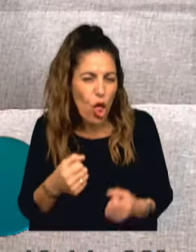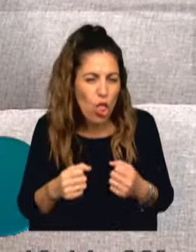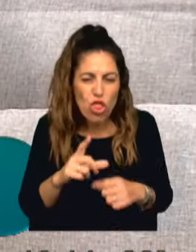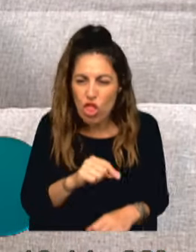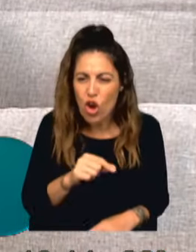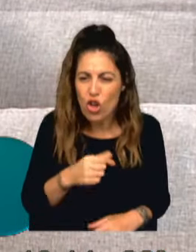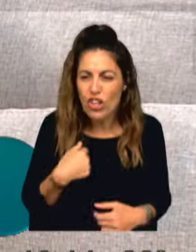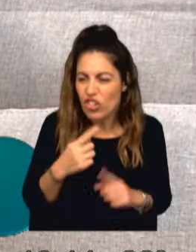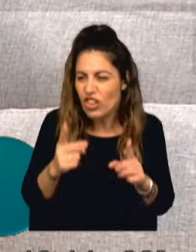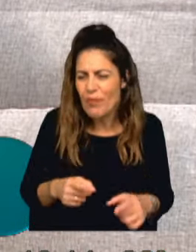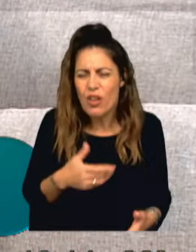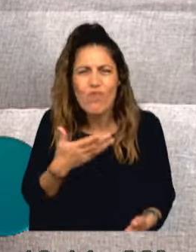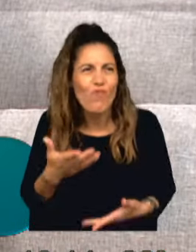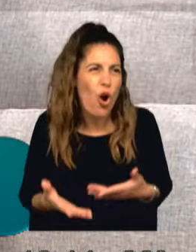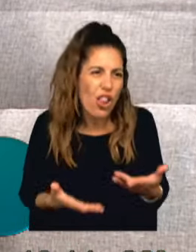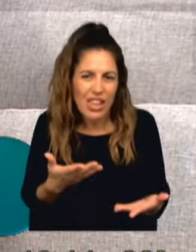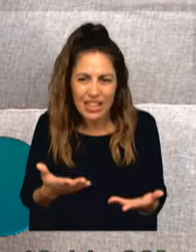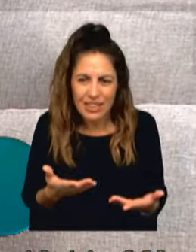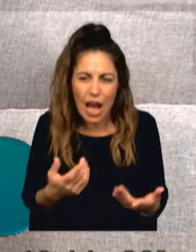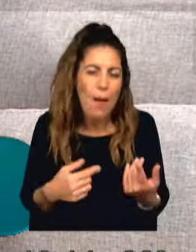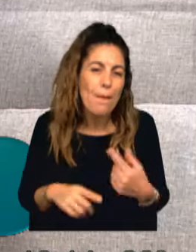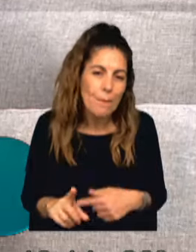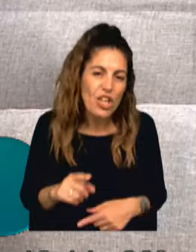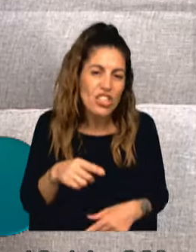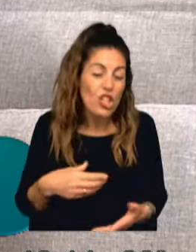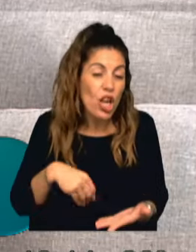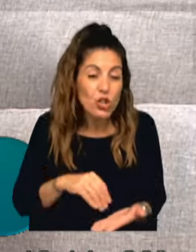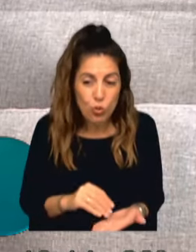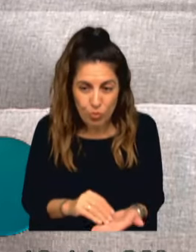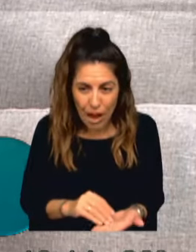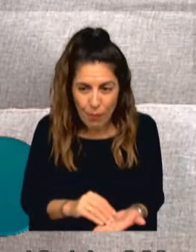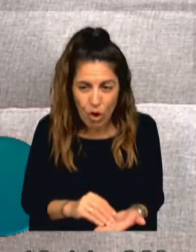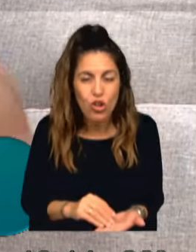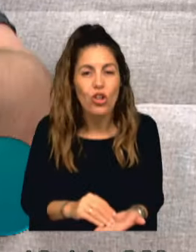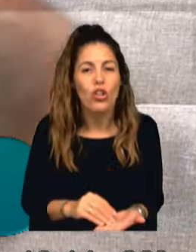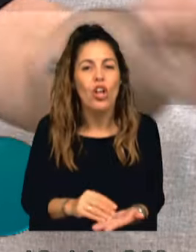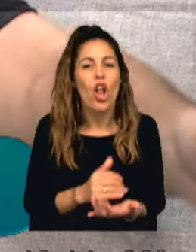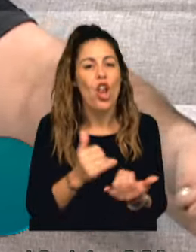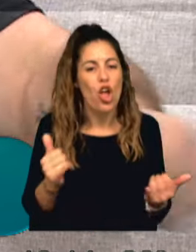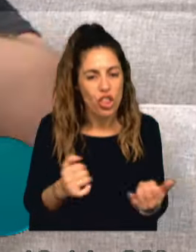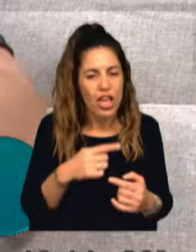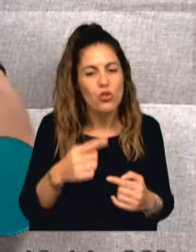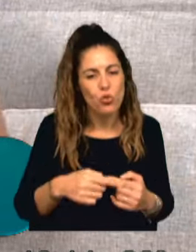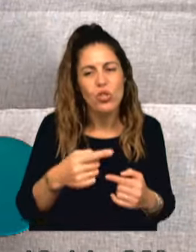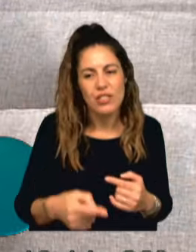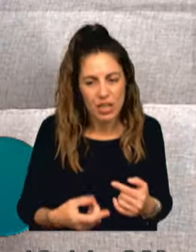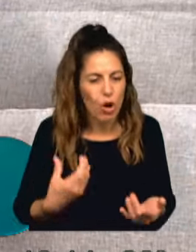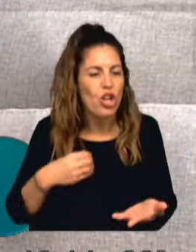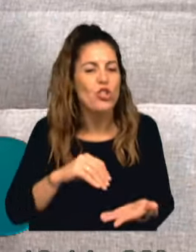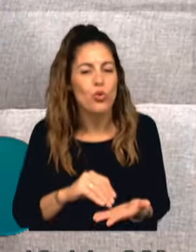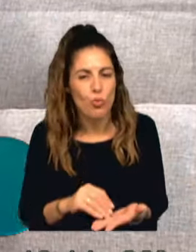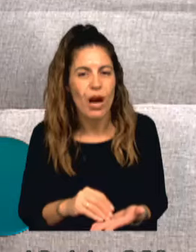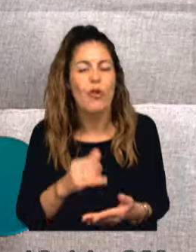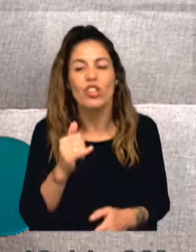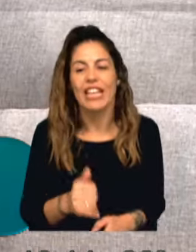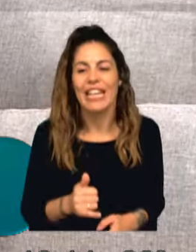también tenemos que a veces son molestan pero que si a eso le sumamos el paso de los días sucesivos si a eso le subamos